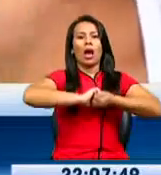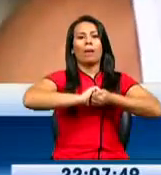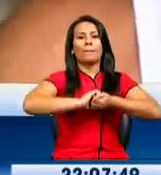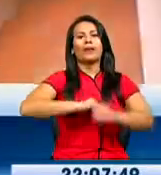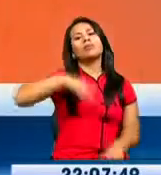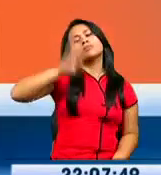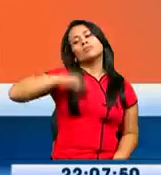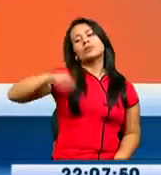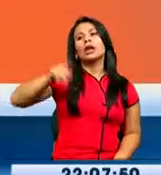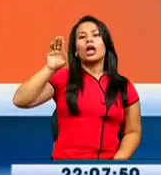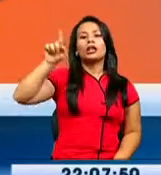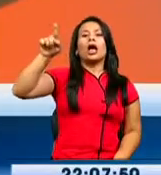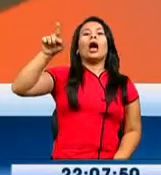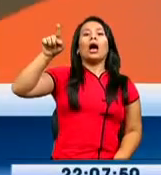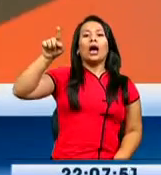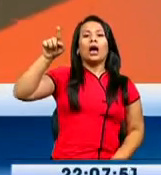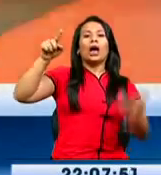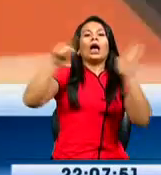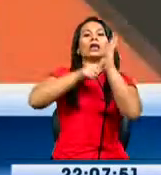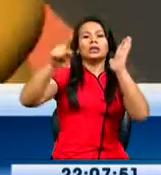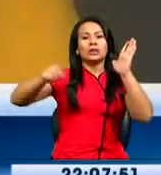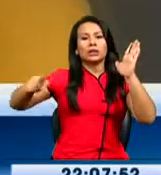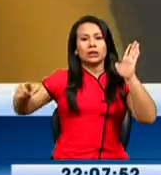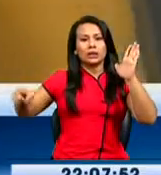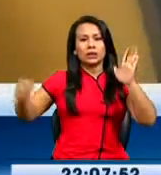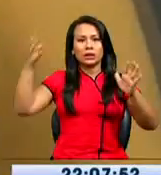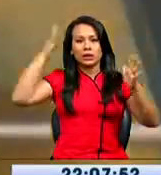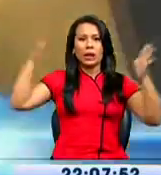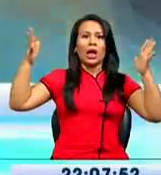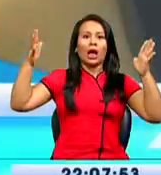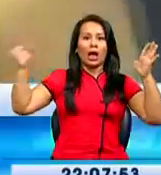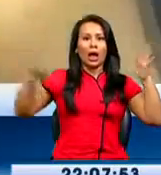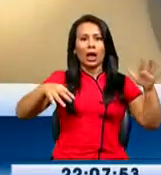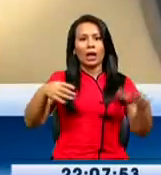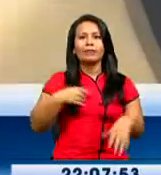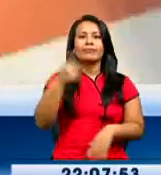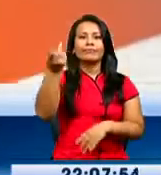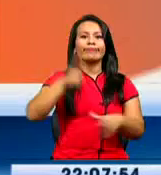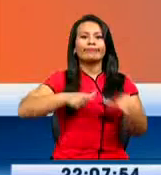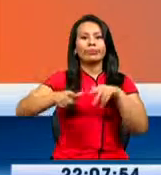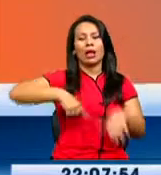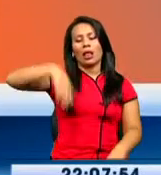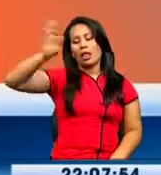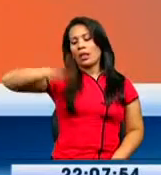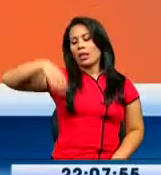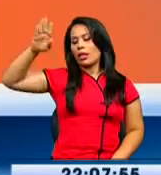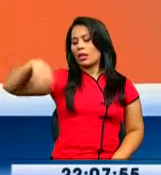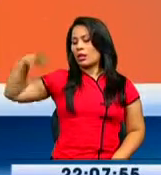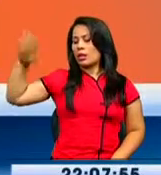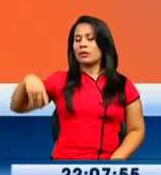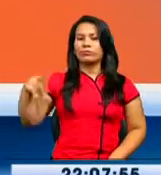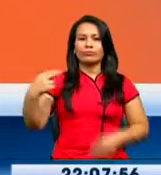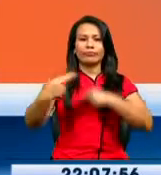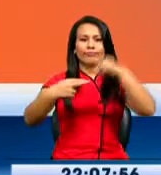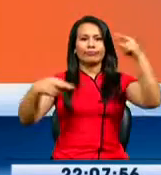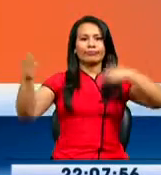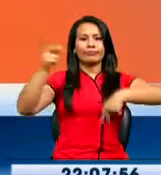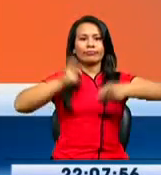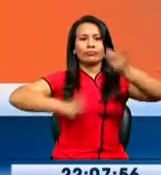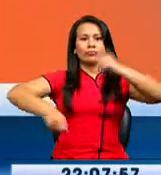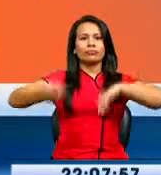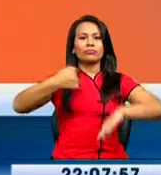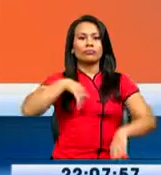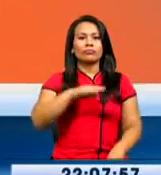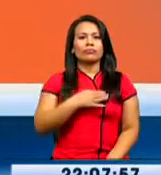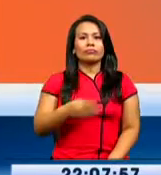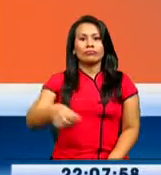la corriente. Un hombre de 50 años estaba pintando en la azotea de este condominio familiar y de pronto